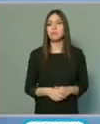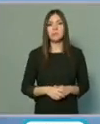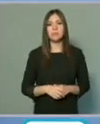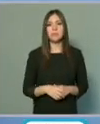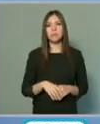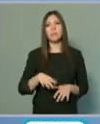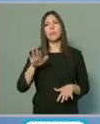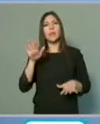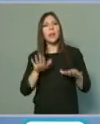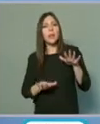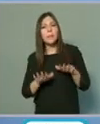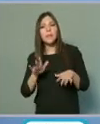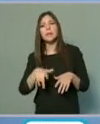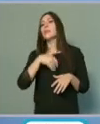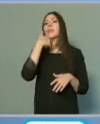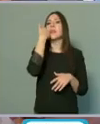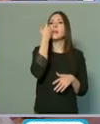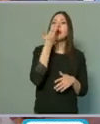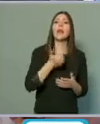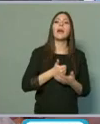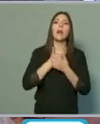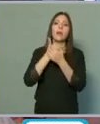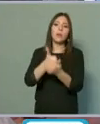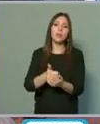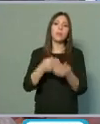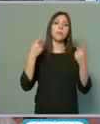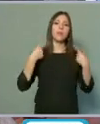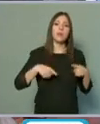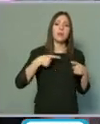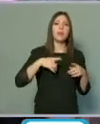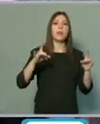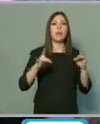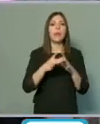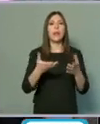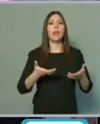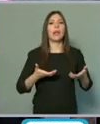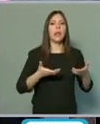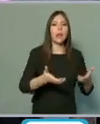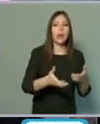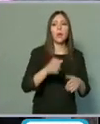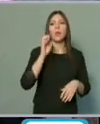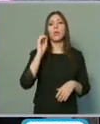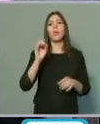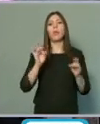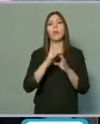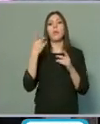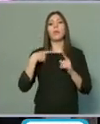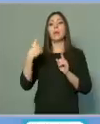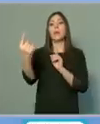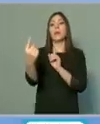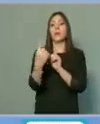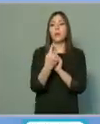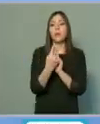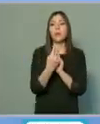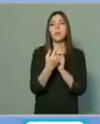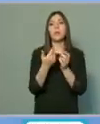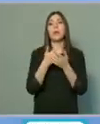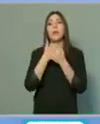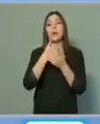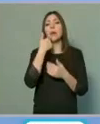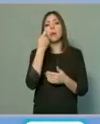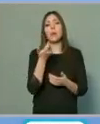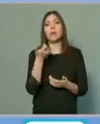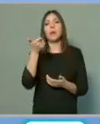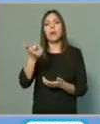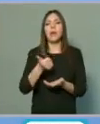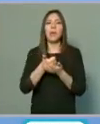no. De pronto intento, por supuesto, ayudar a las personas que encuentro en la calle o si alguien se acerca de una buena manera y pide una moneda,